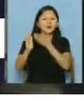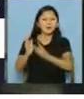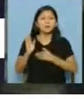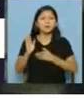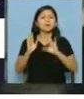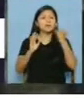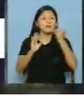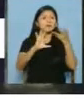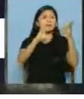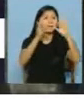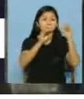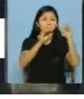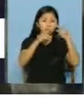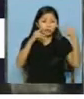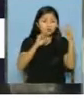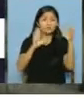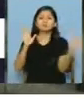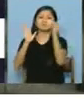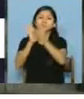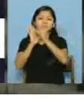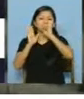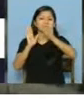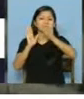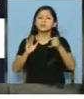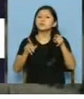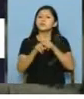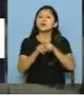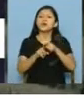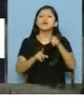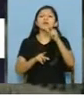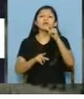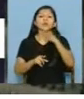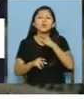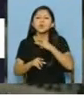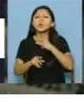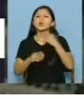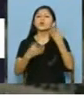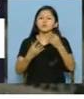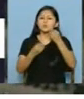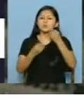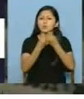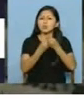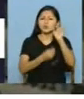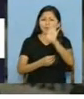ambiente y con políticas orientadas hacia el cuidado del ambiente. Así que es muy importante en este caso.